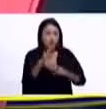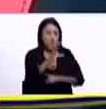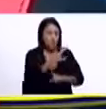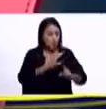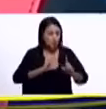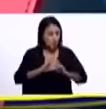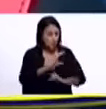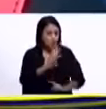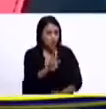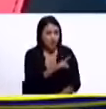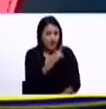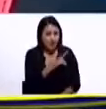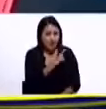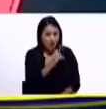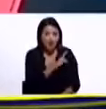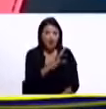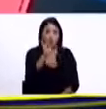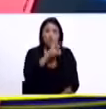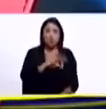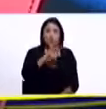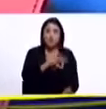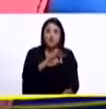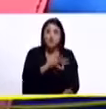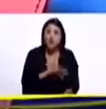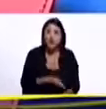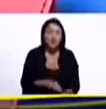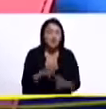culturales, religiosos, sociales,